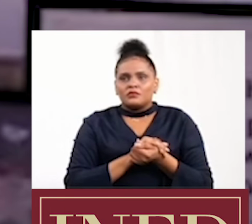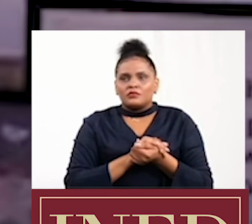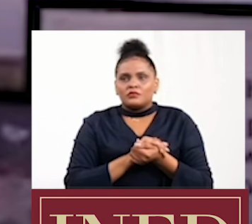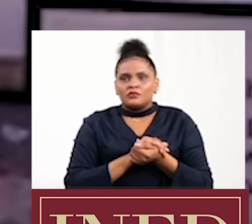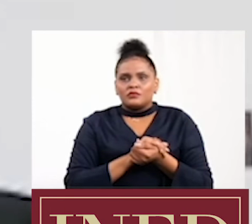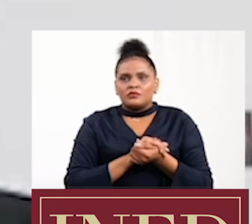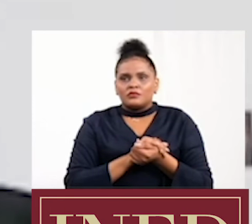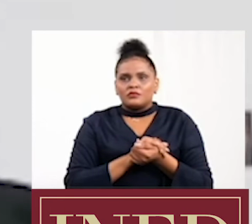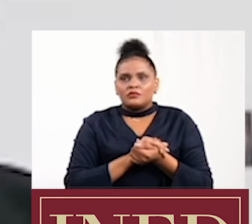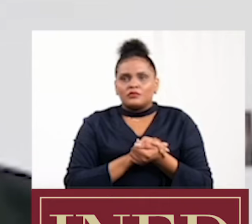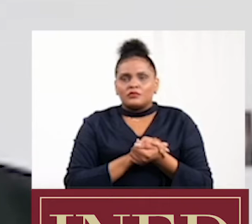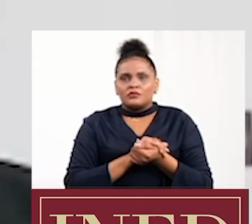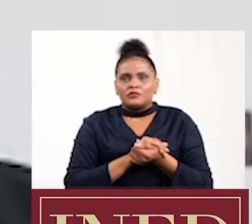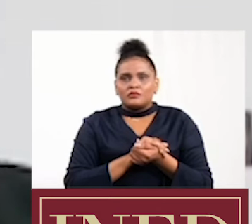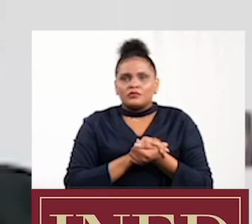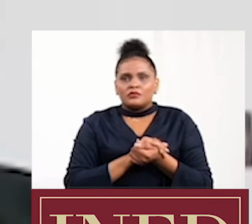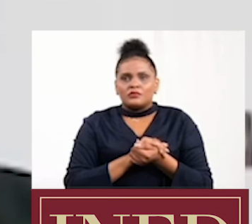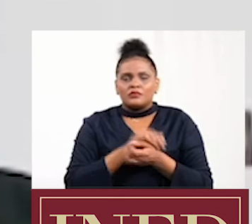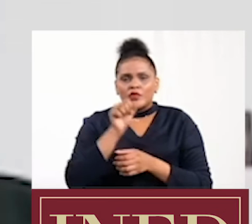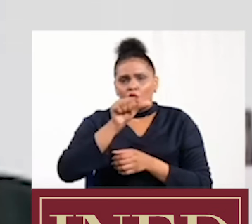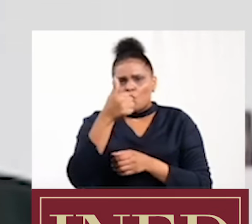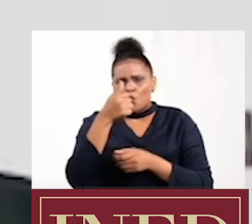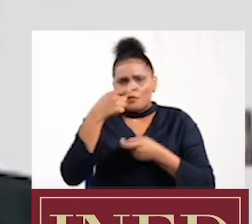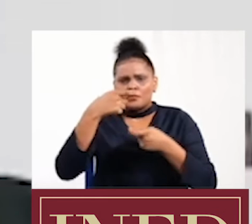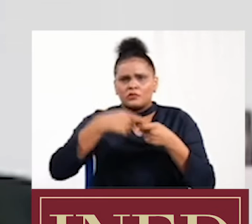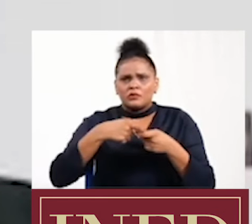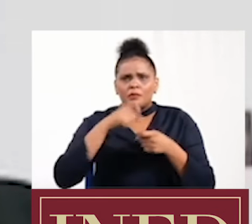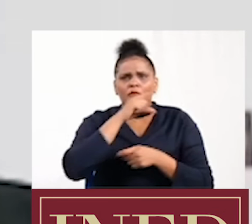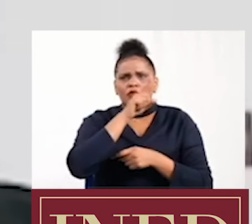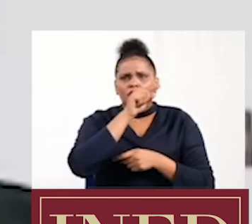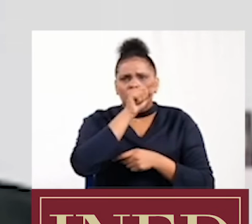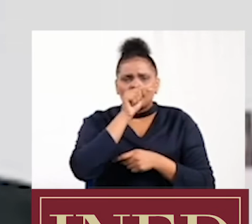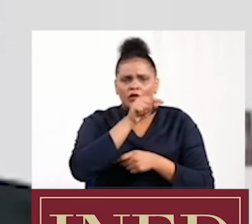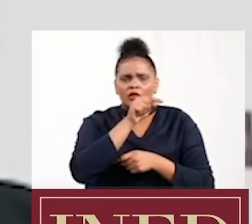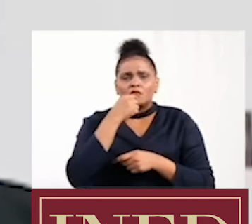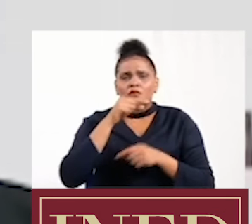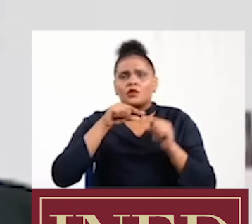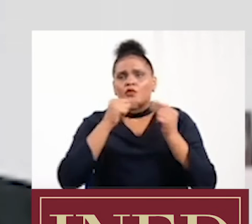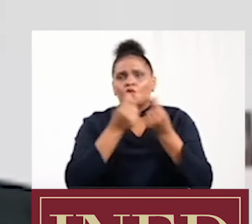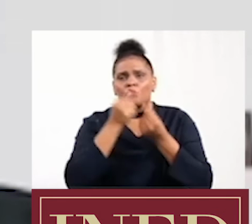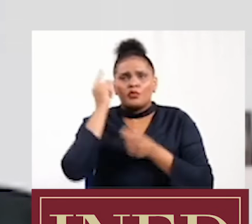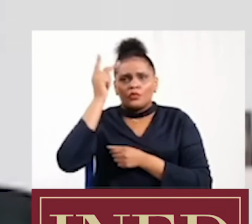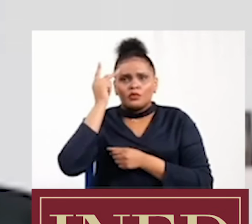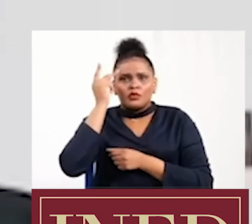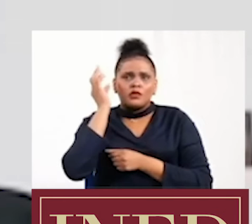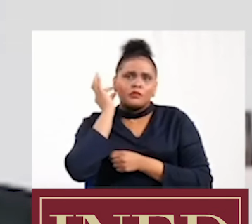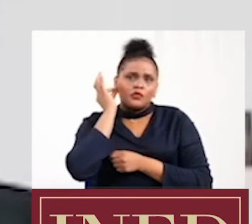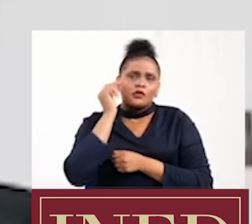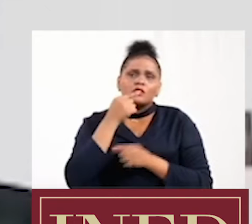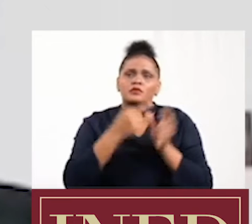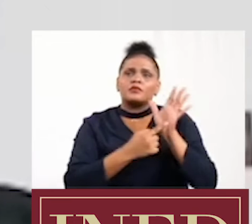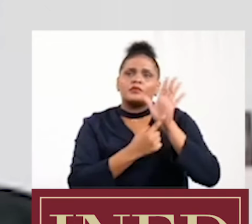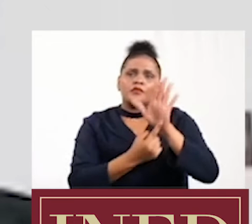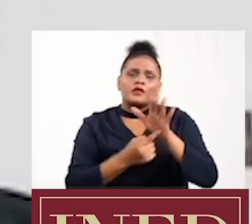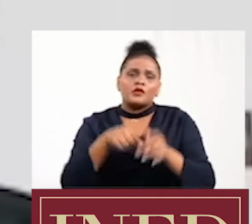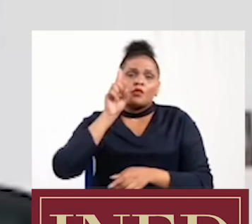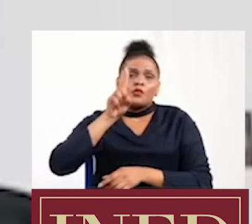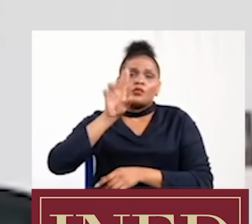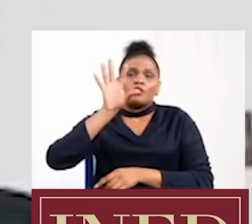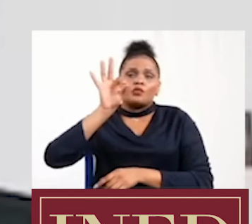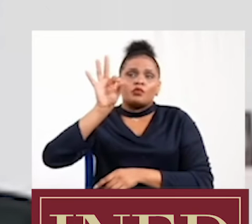muchas gracias doctora otra participante del foro de mujeres de partidos políticos nos señala que desde